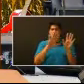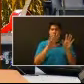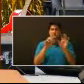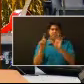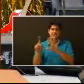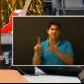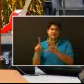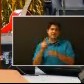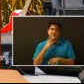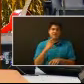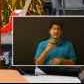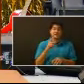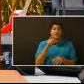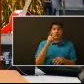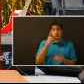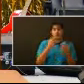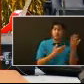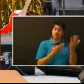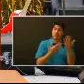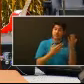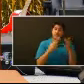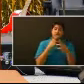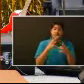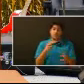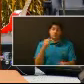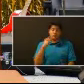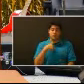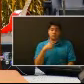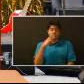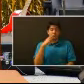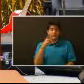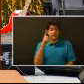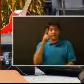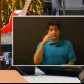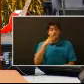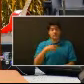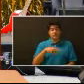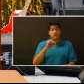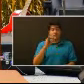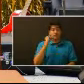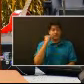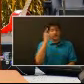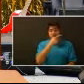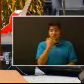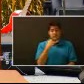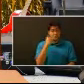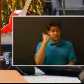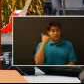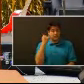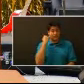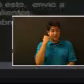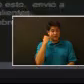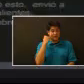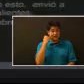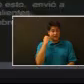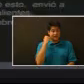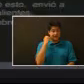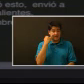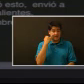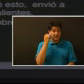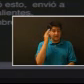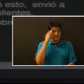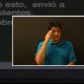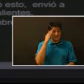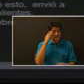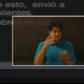los criados respondió, he aquí, yo he visto a un hijo de Isaí de Belén que sabe tocar. Aquí está hablando cuando